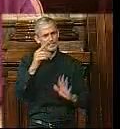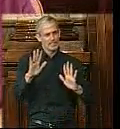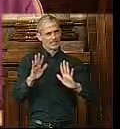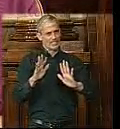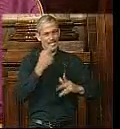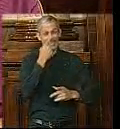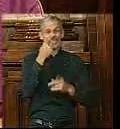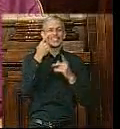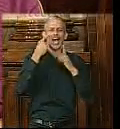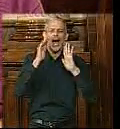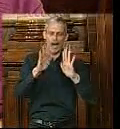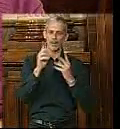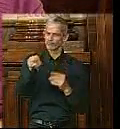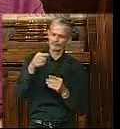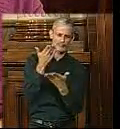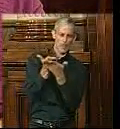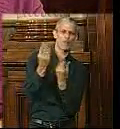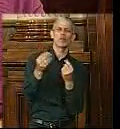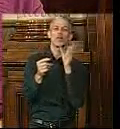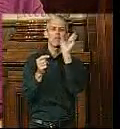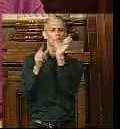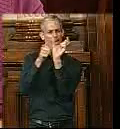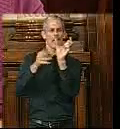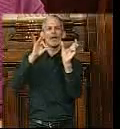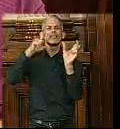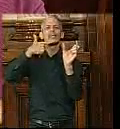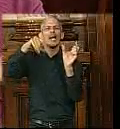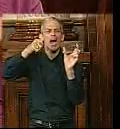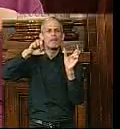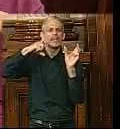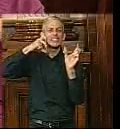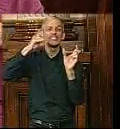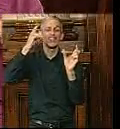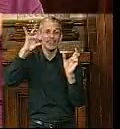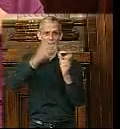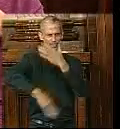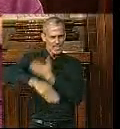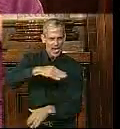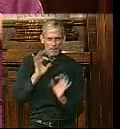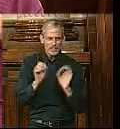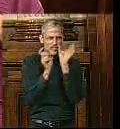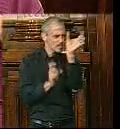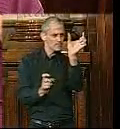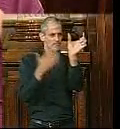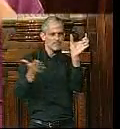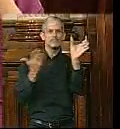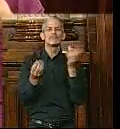mejor parado? Es muy interesante lo que estás planteando, Alex, porque esto da pie para hablar